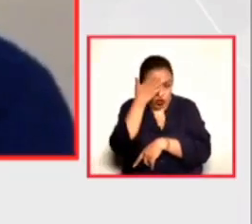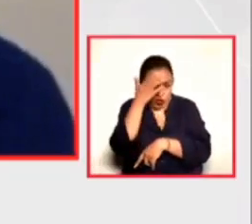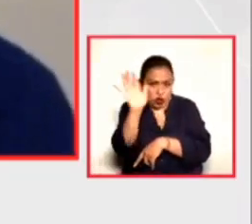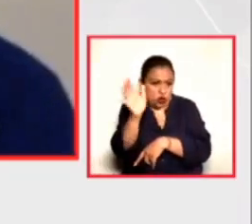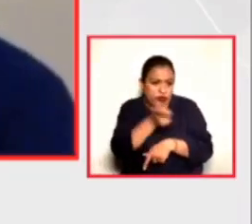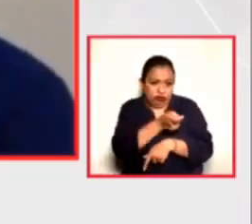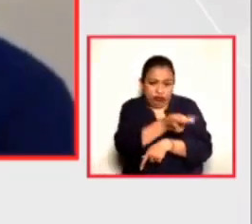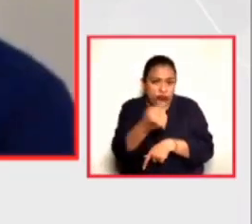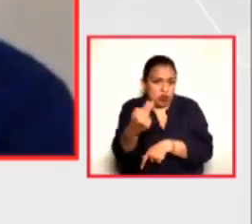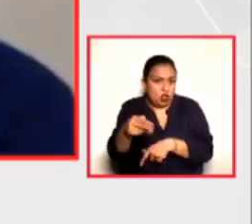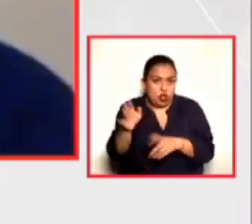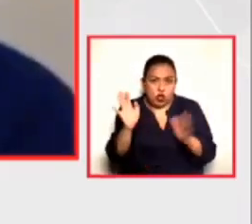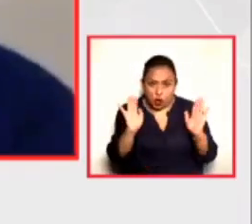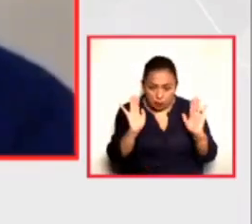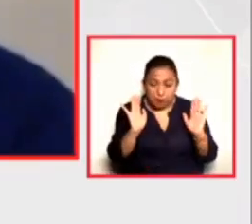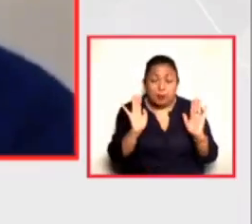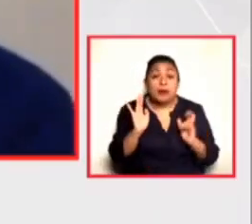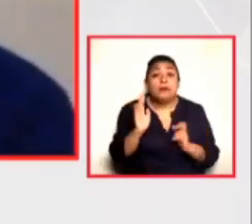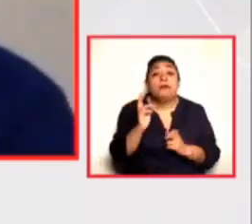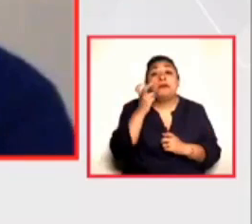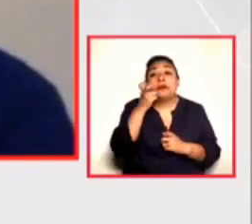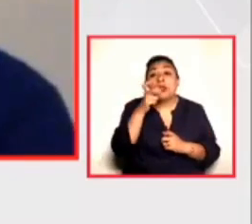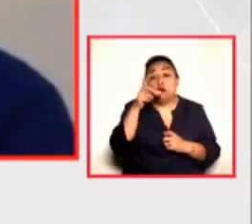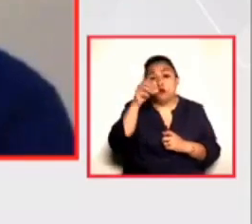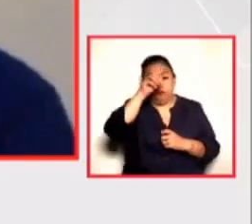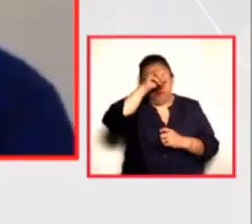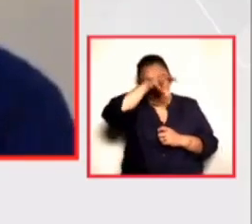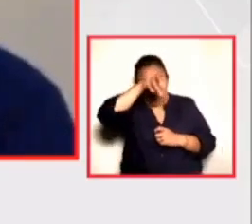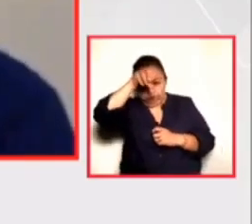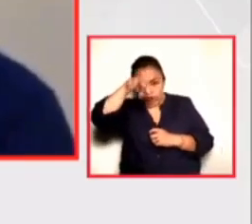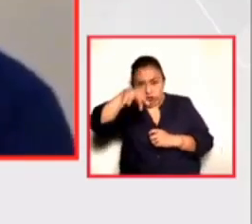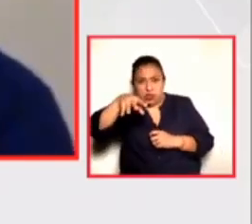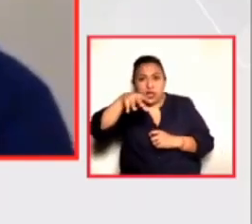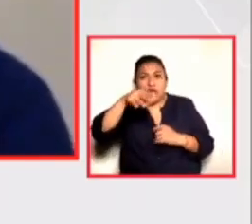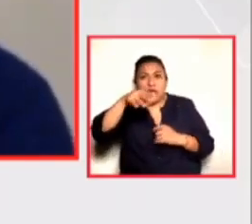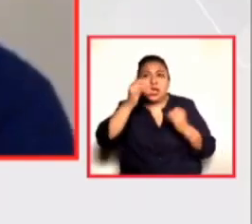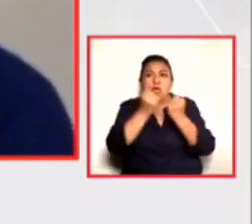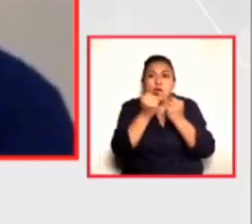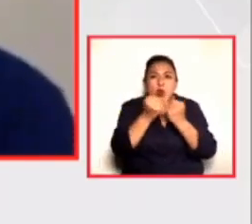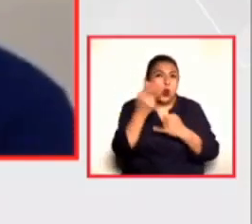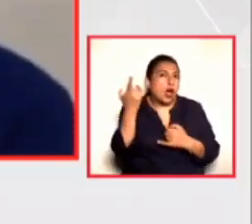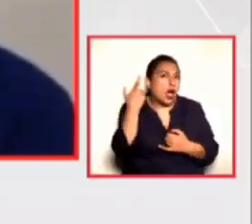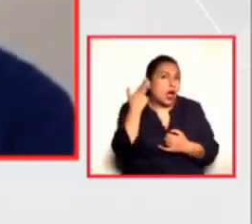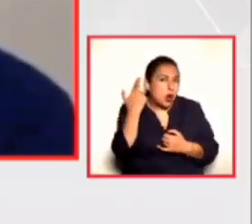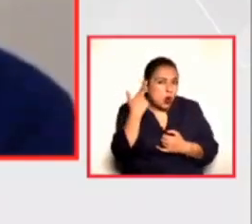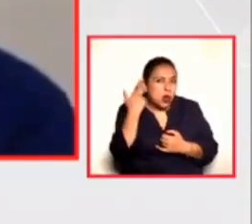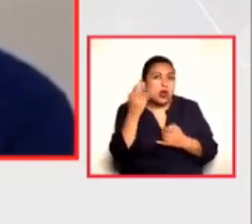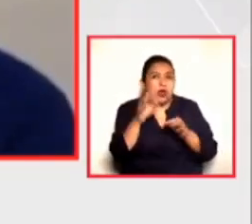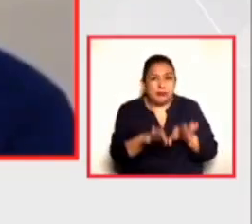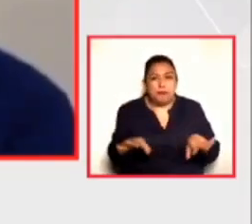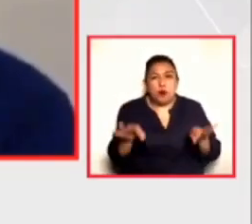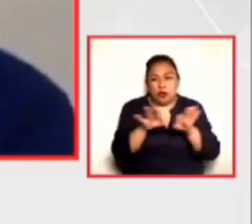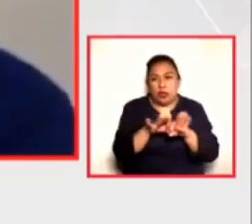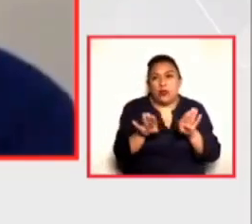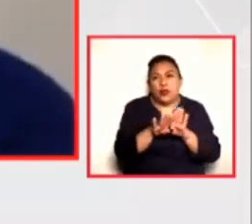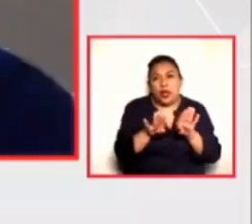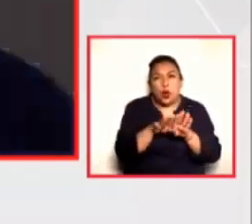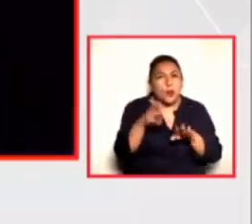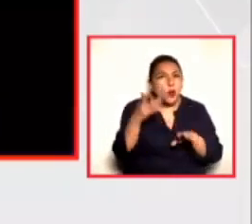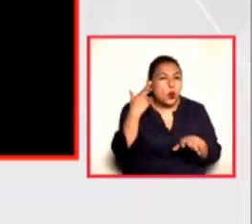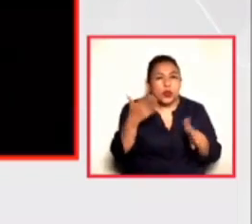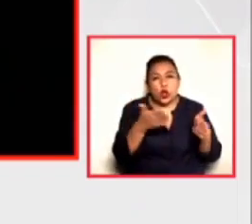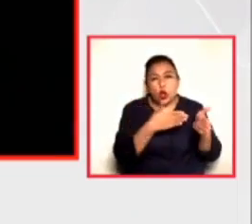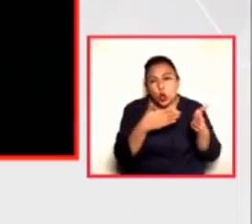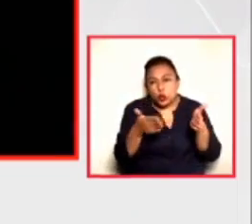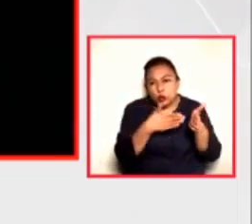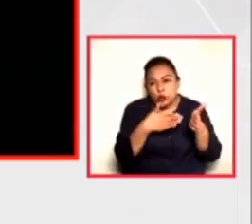y entonces digamos que la iluminación juega desde ahí, lo mismo que el diseño sonoro, como efectos de cocina, también lo retorcido de